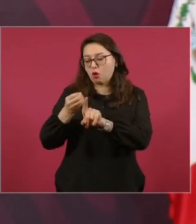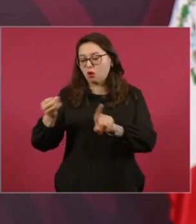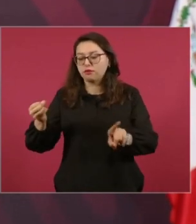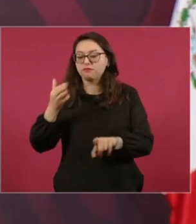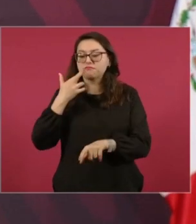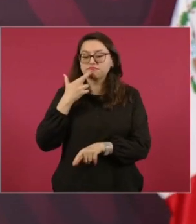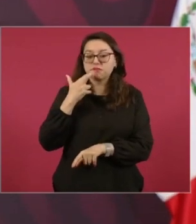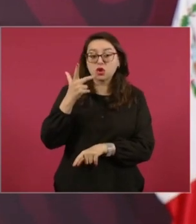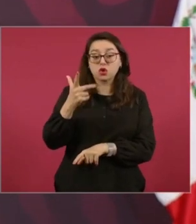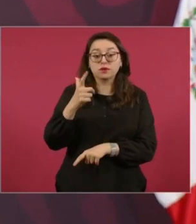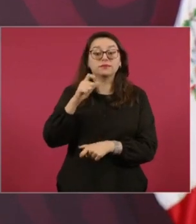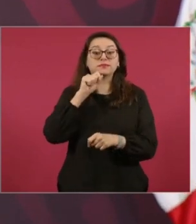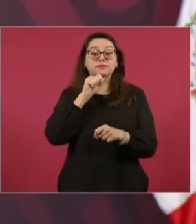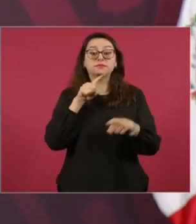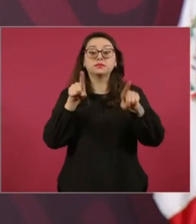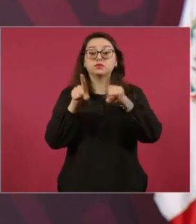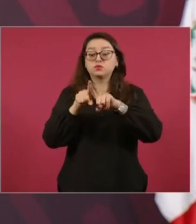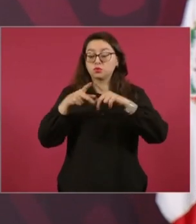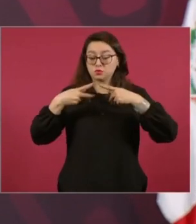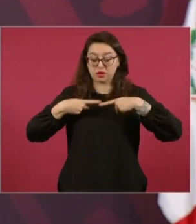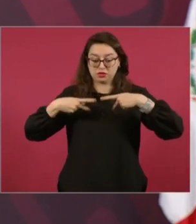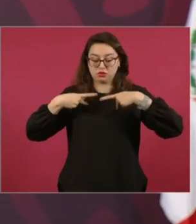que